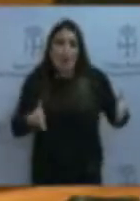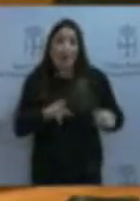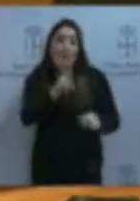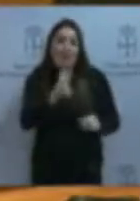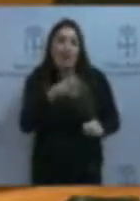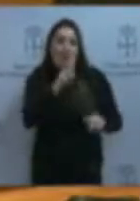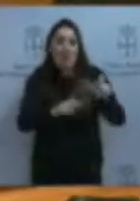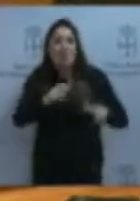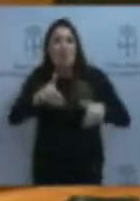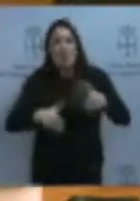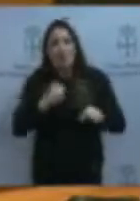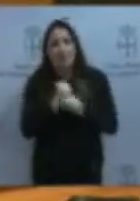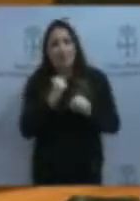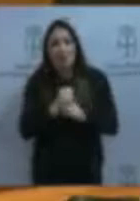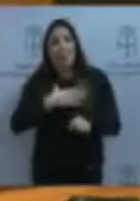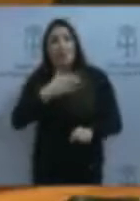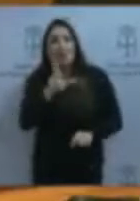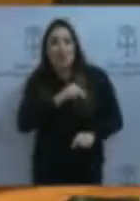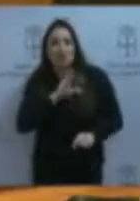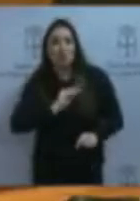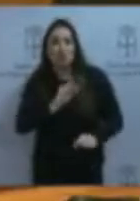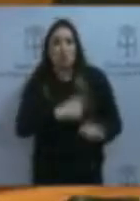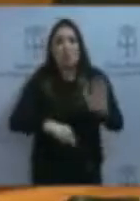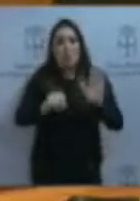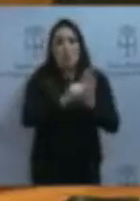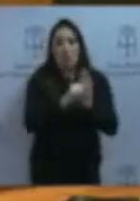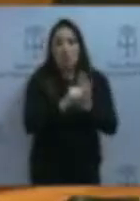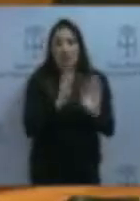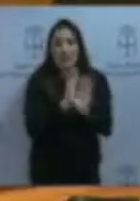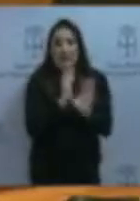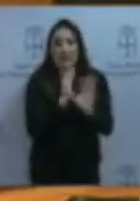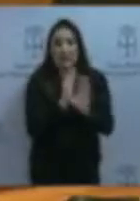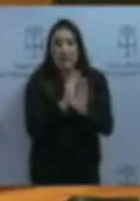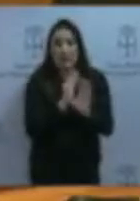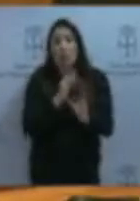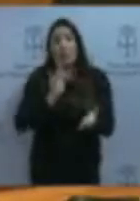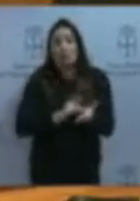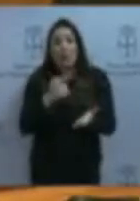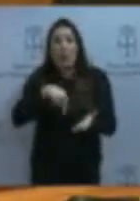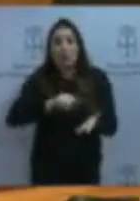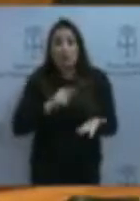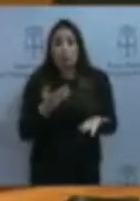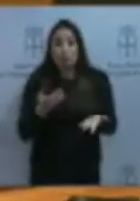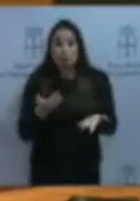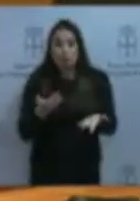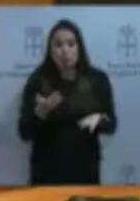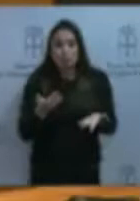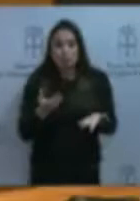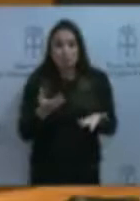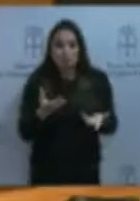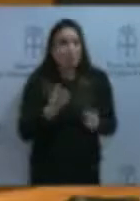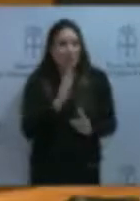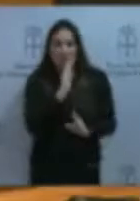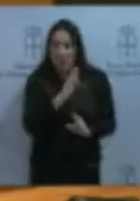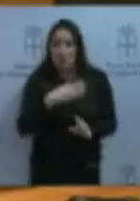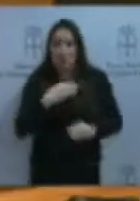empleo registrar sus méritos con carácter permanente a medida que se vayan produciendo directamente por